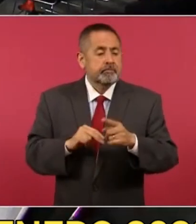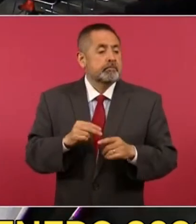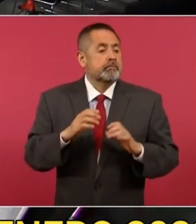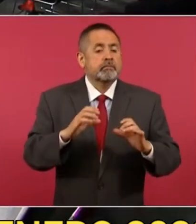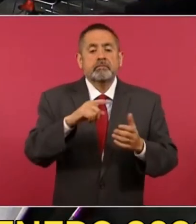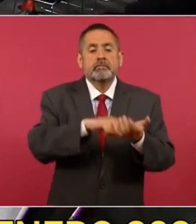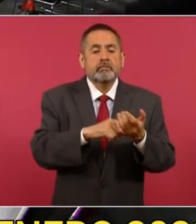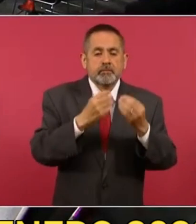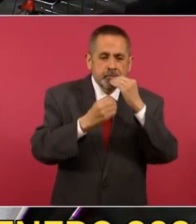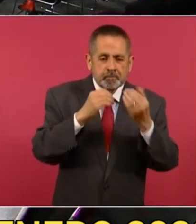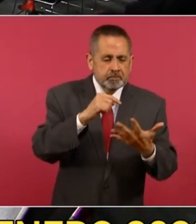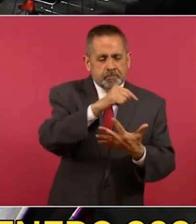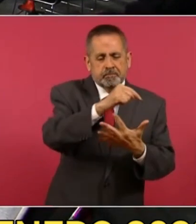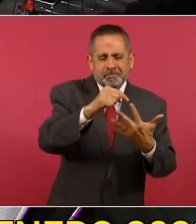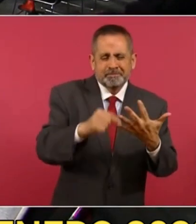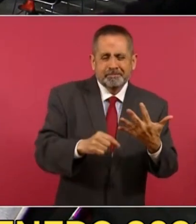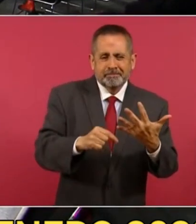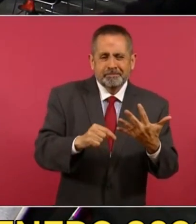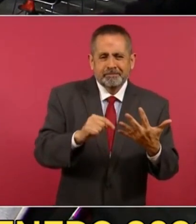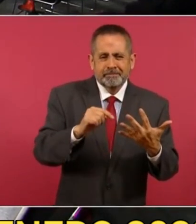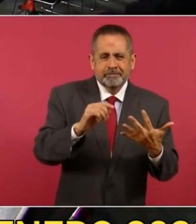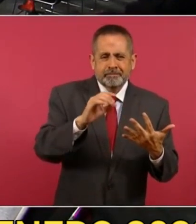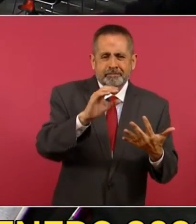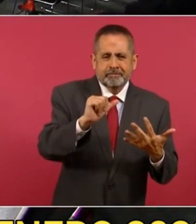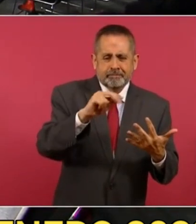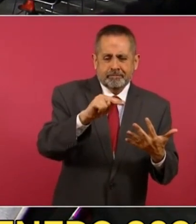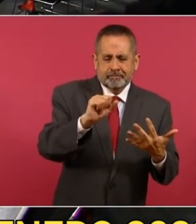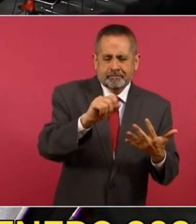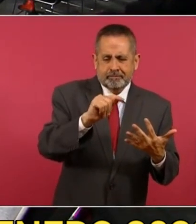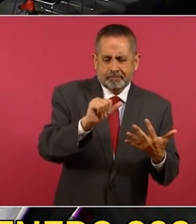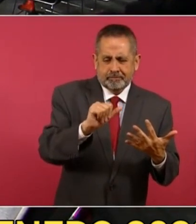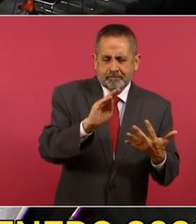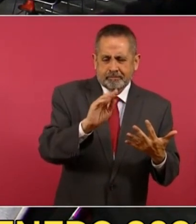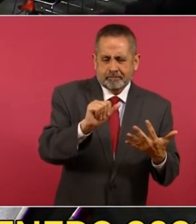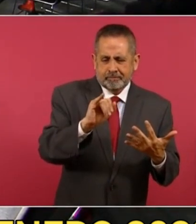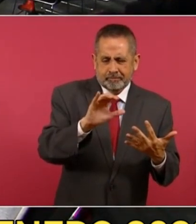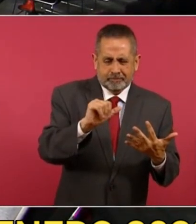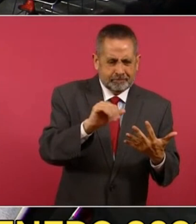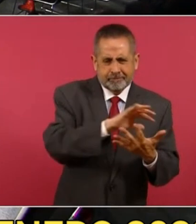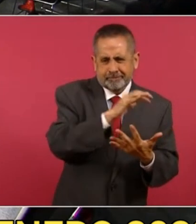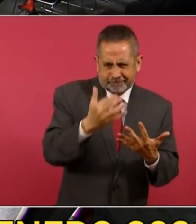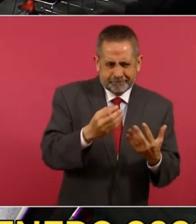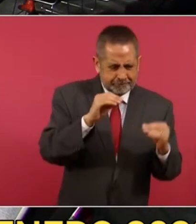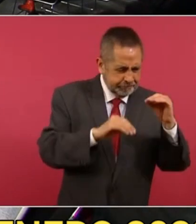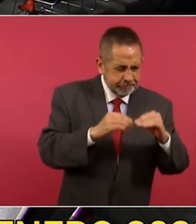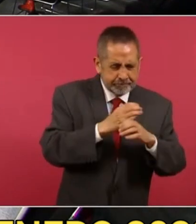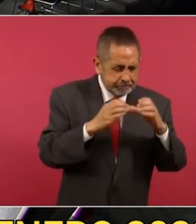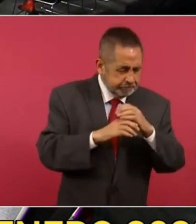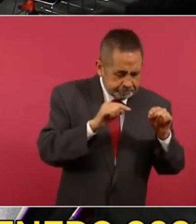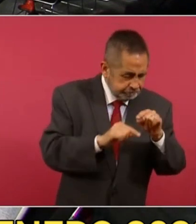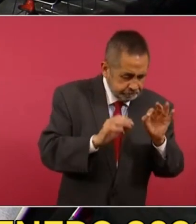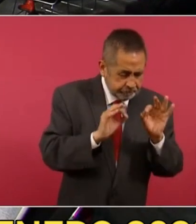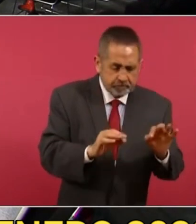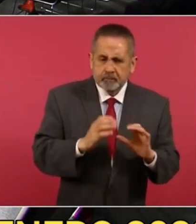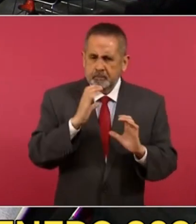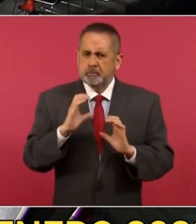precios de la canasta básica, que es una de sus preocupaciones que tiene usted, que ha expresado, mantenía hasta